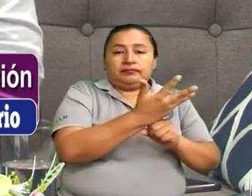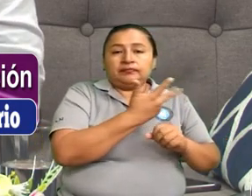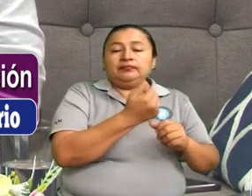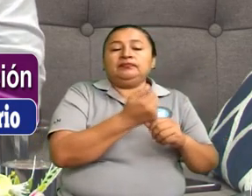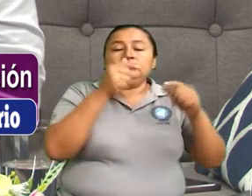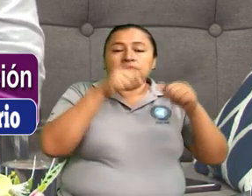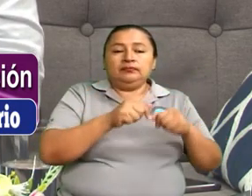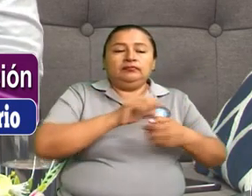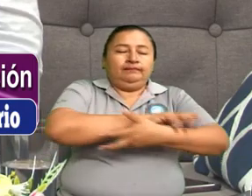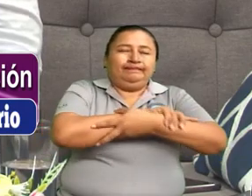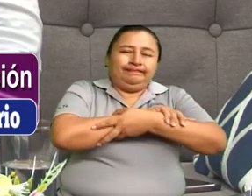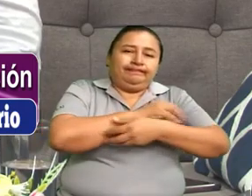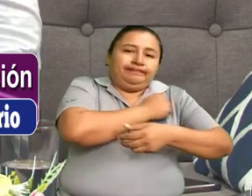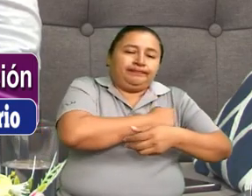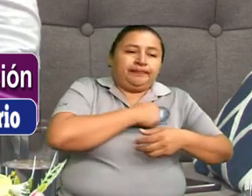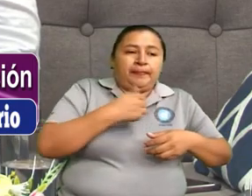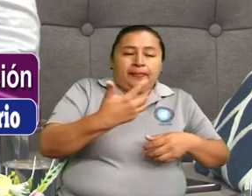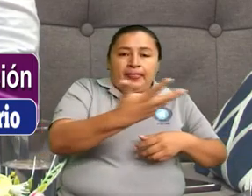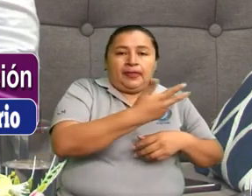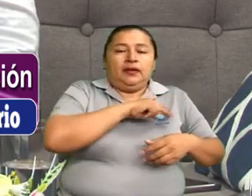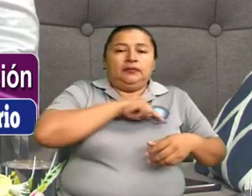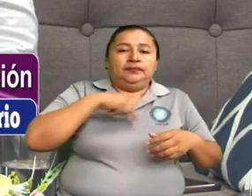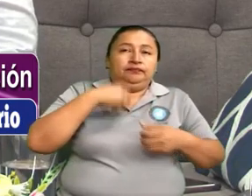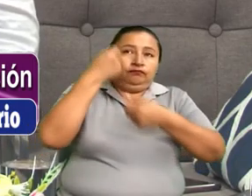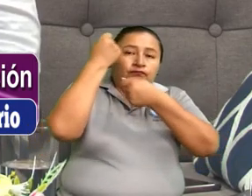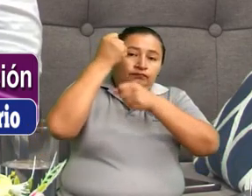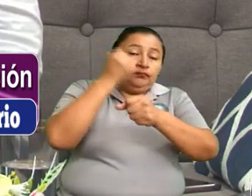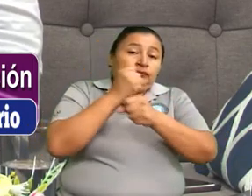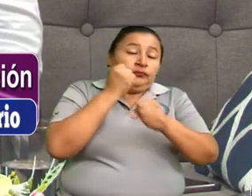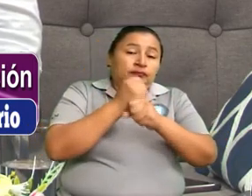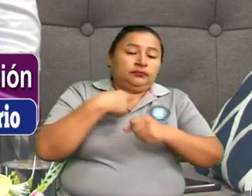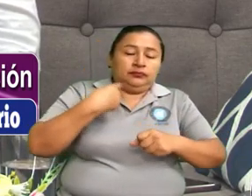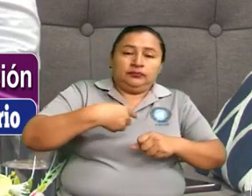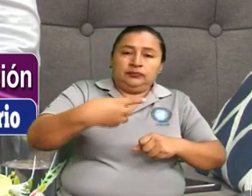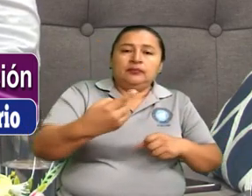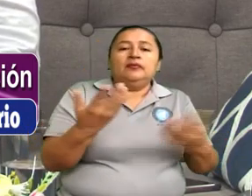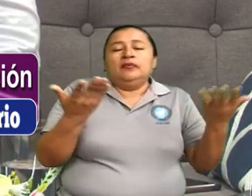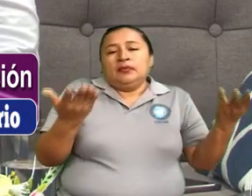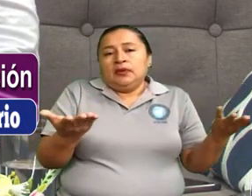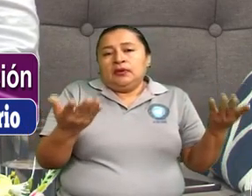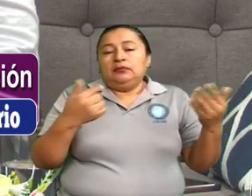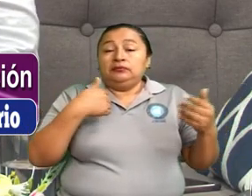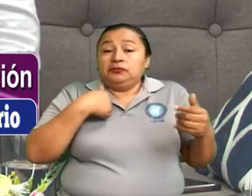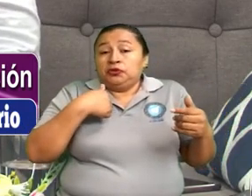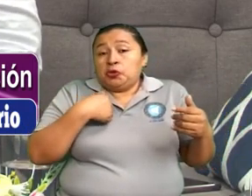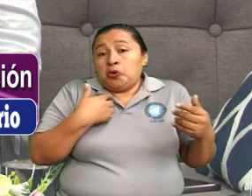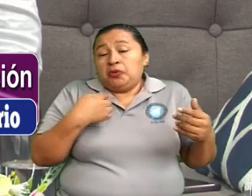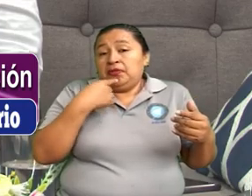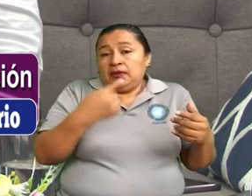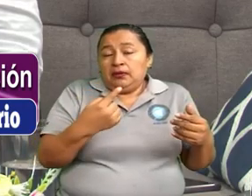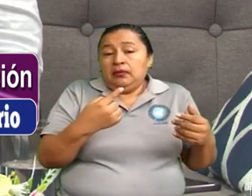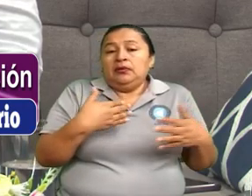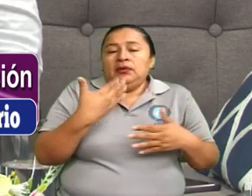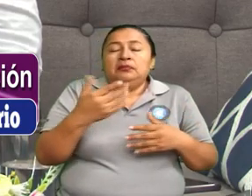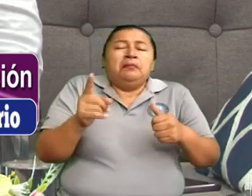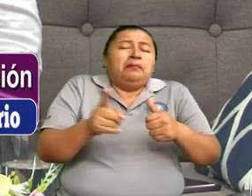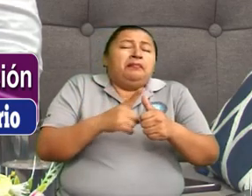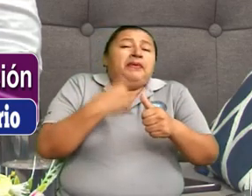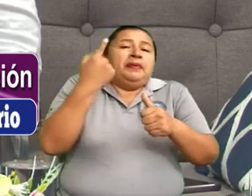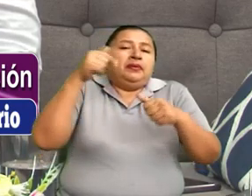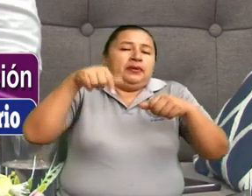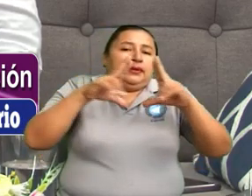la reconciliación es nuestro estandarte de trabajo cada día. Entonces, yo digo, estamos pioneros